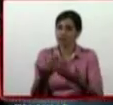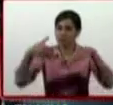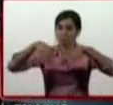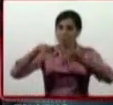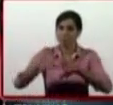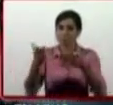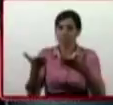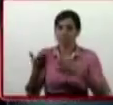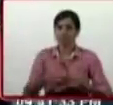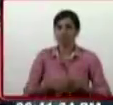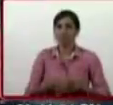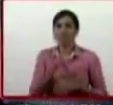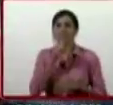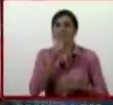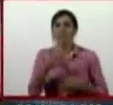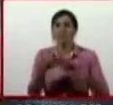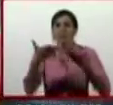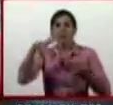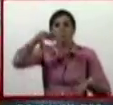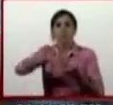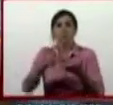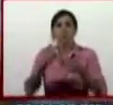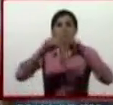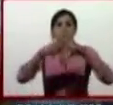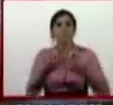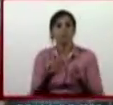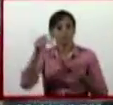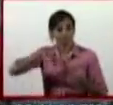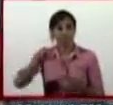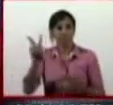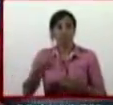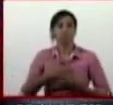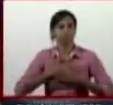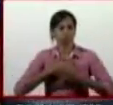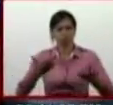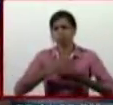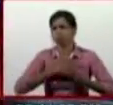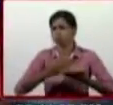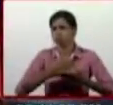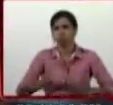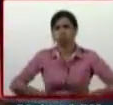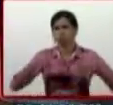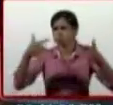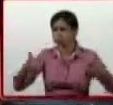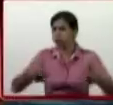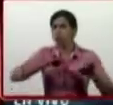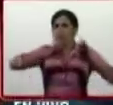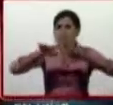educación universitaria a este país, a Venezuela, presupuesto.